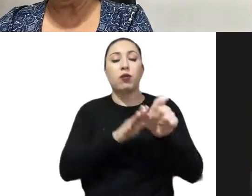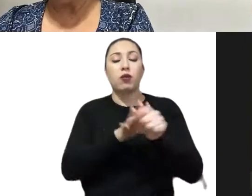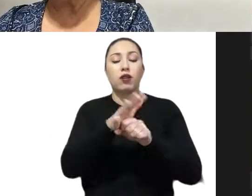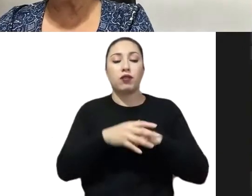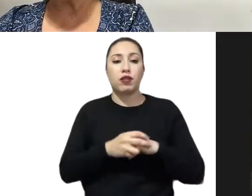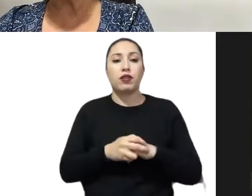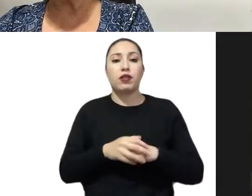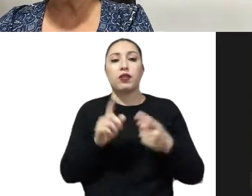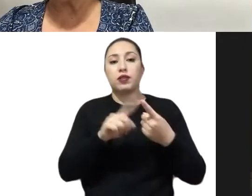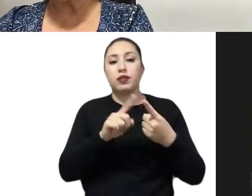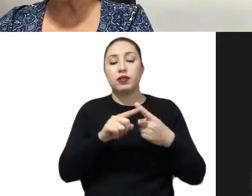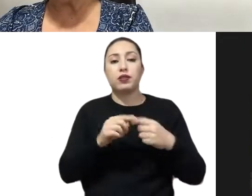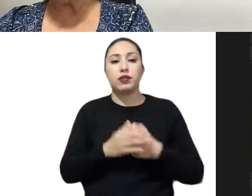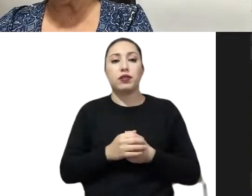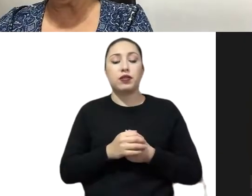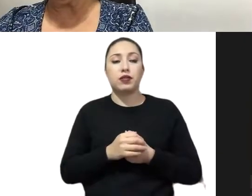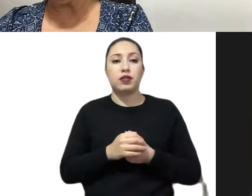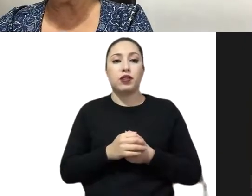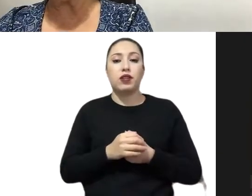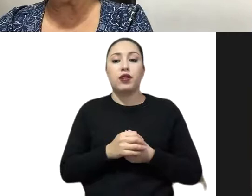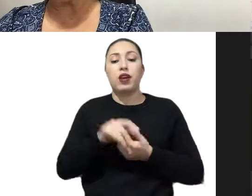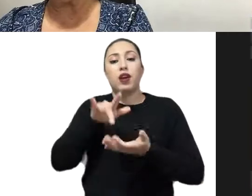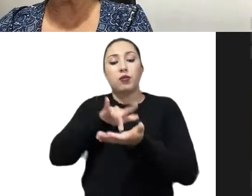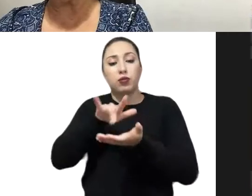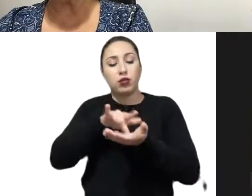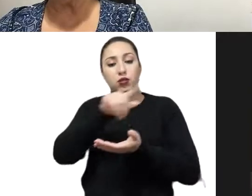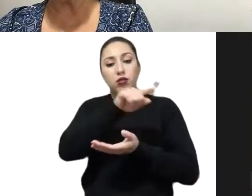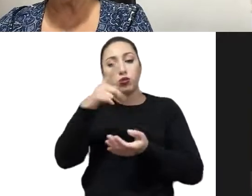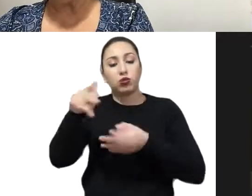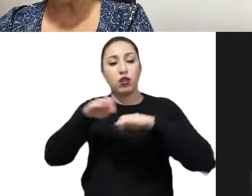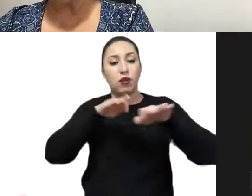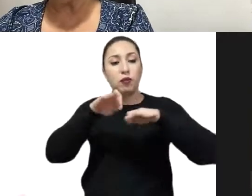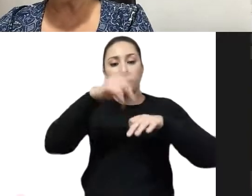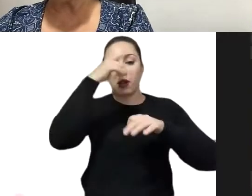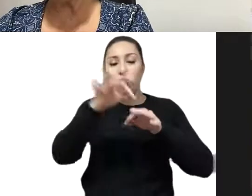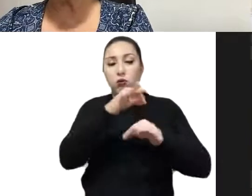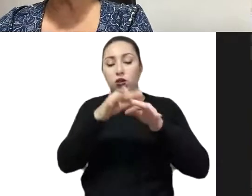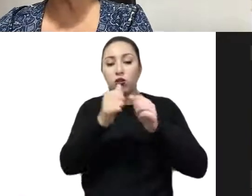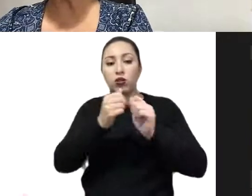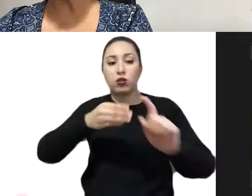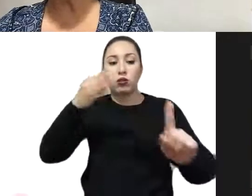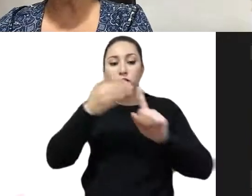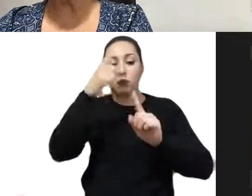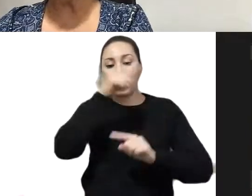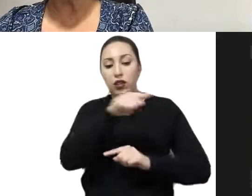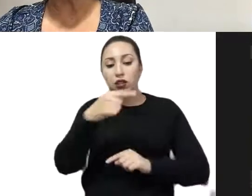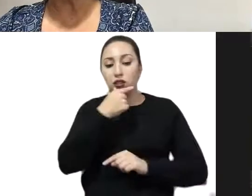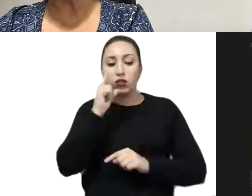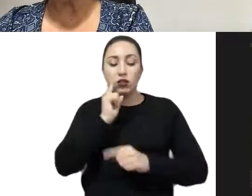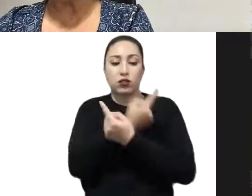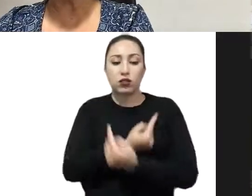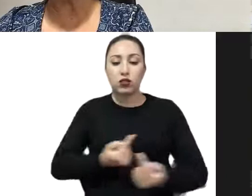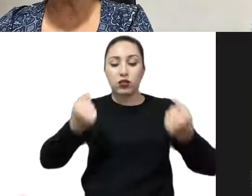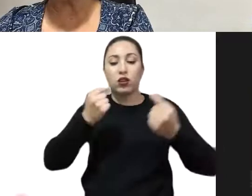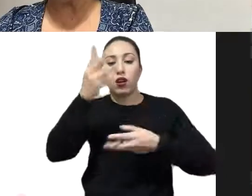Primero, priorizar su labor para el logro de metas y objetivos centrados en el aprendizaje de los educandos y